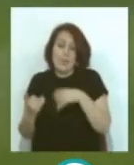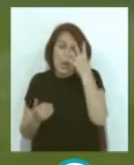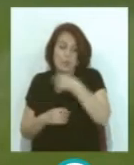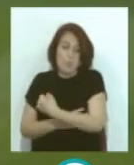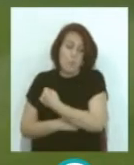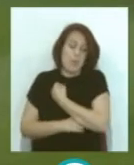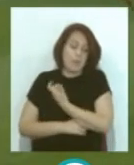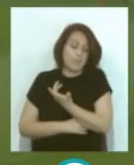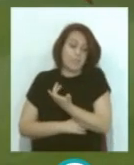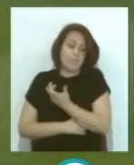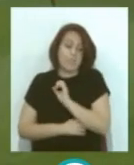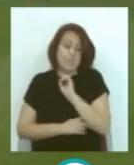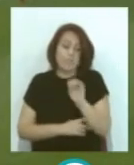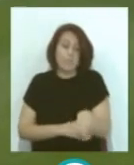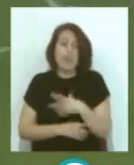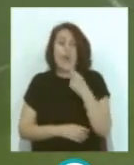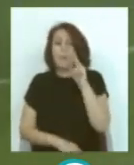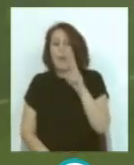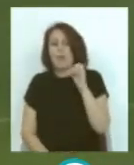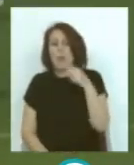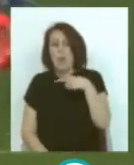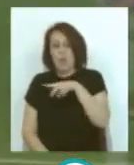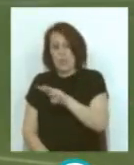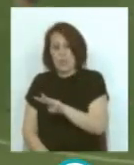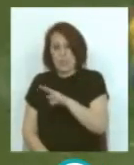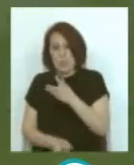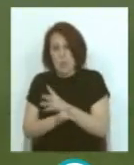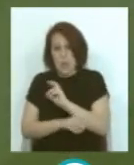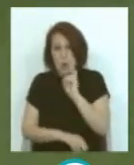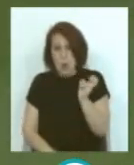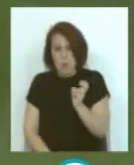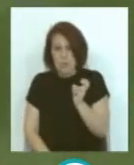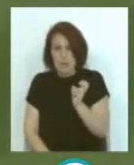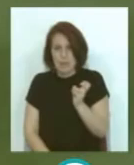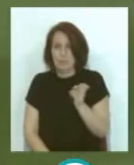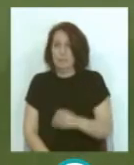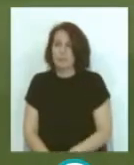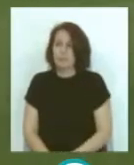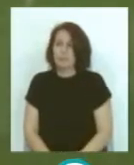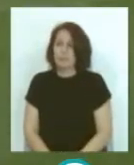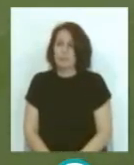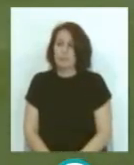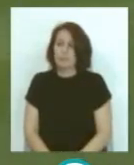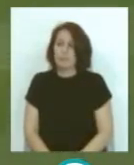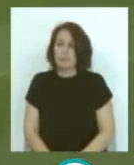está el 0-3, también otra jugada entre línea,